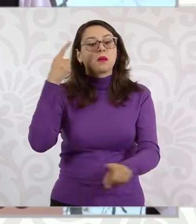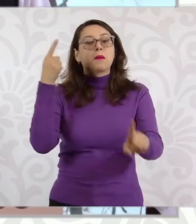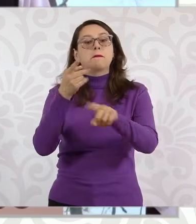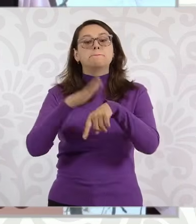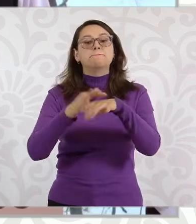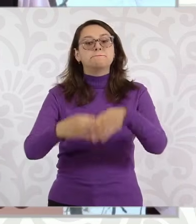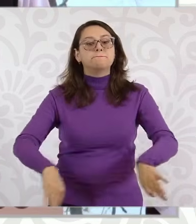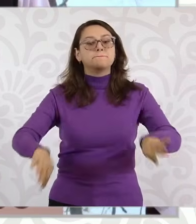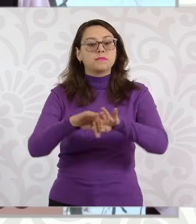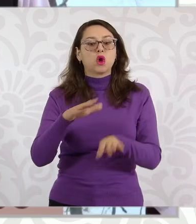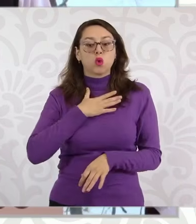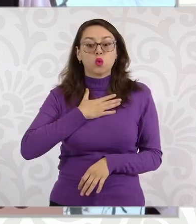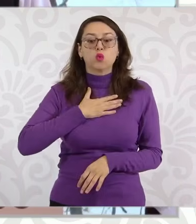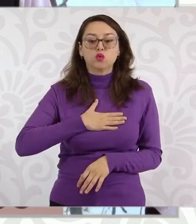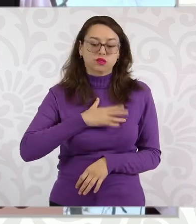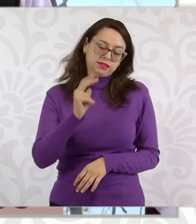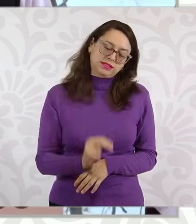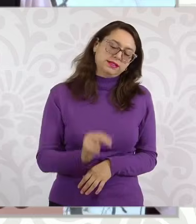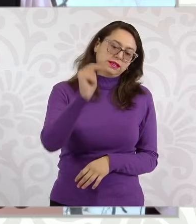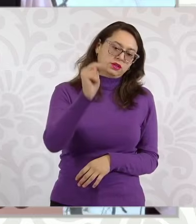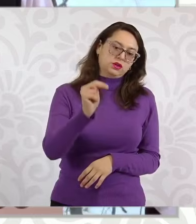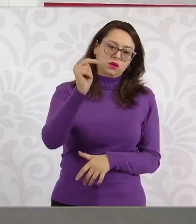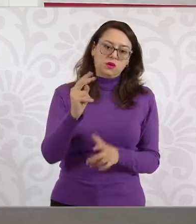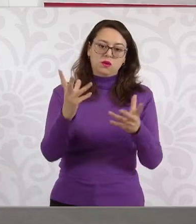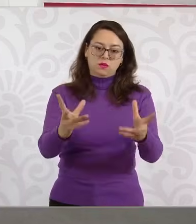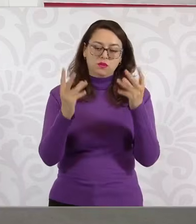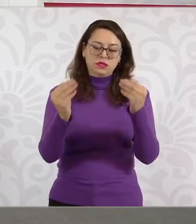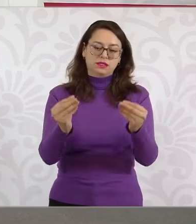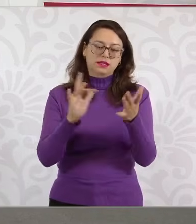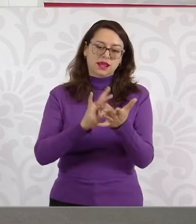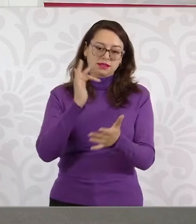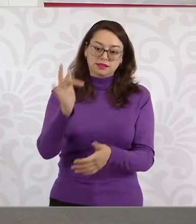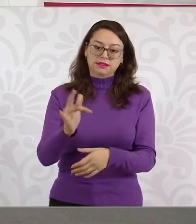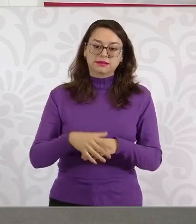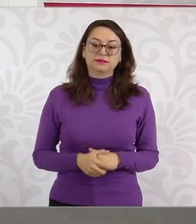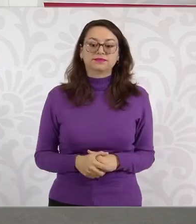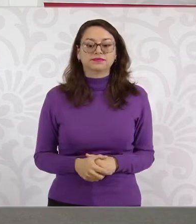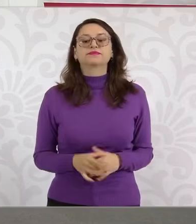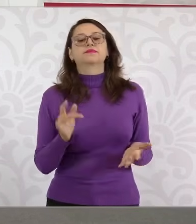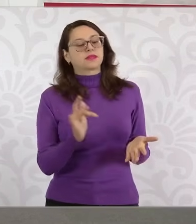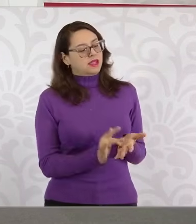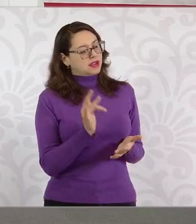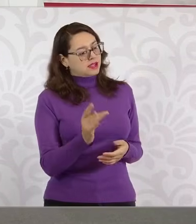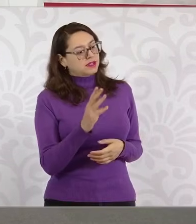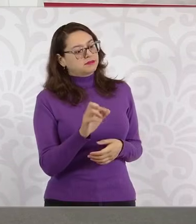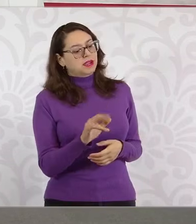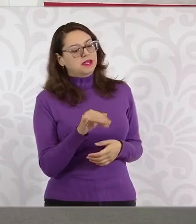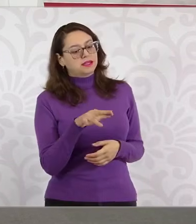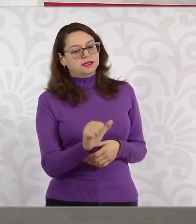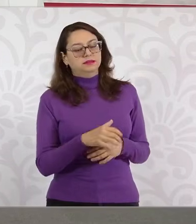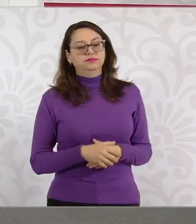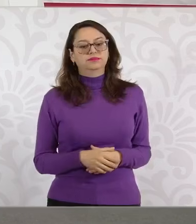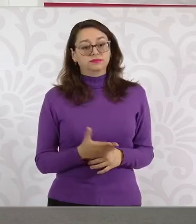la justicia social en el norte de México. Muchas, muchas gracias. Gracias, Marina.